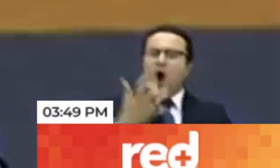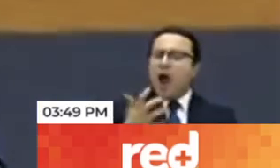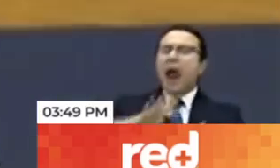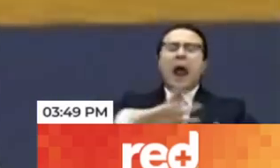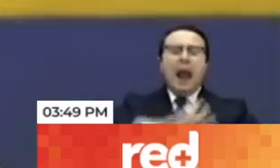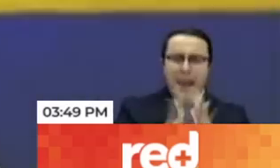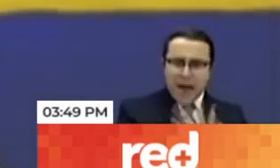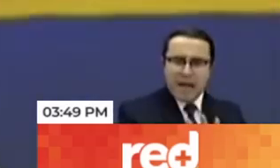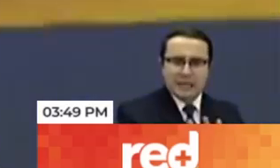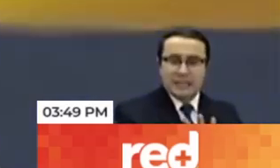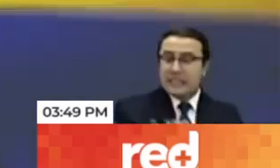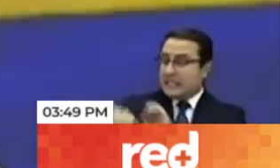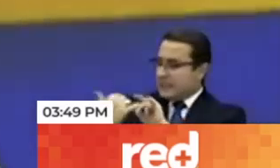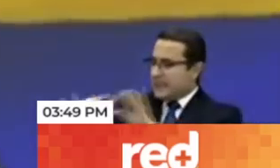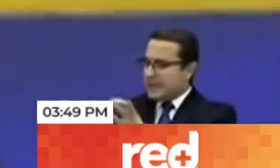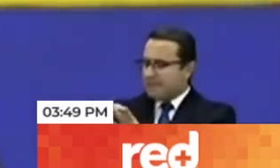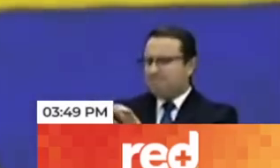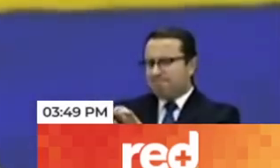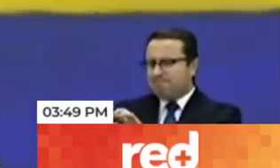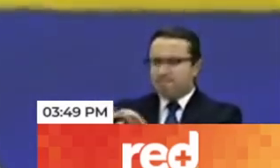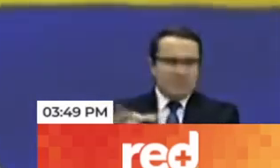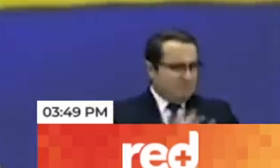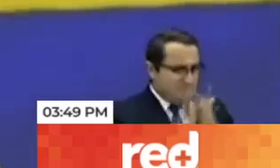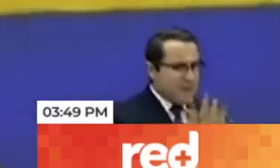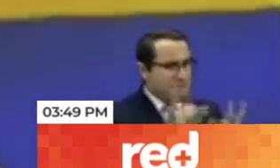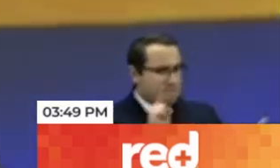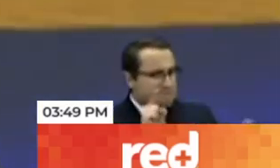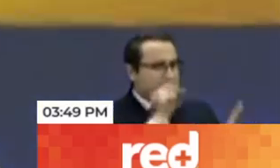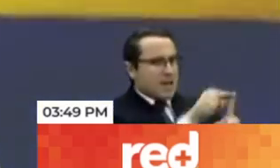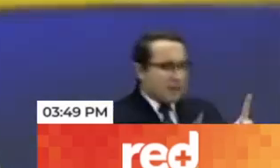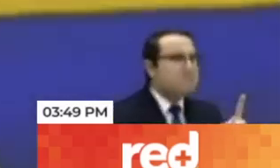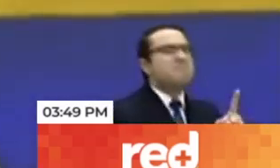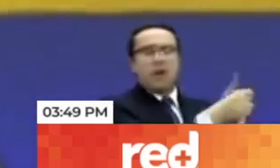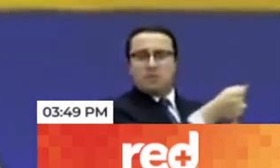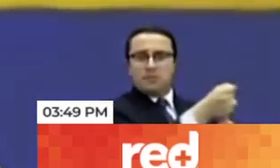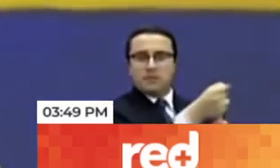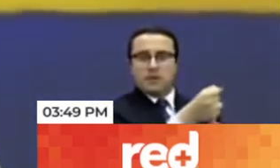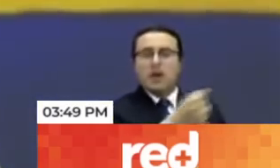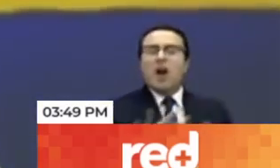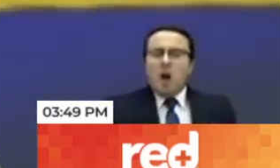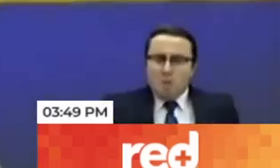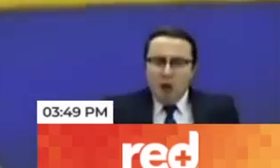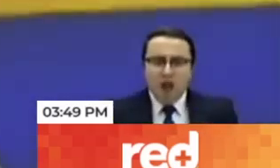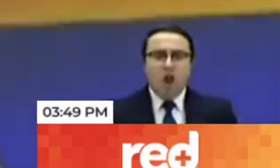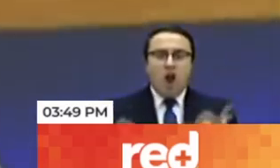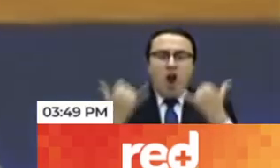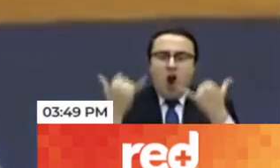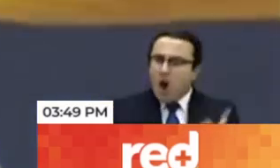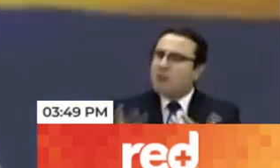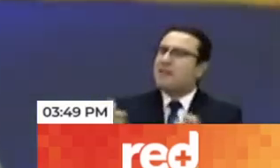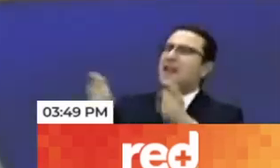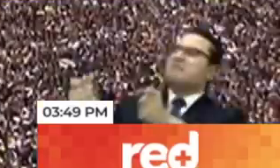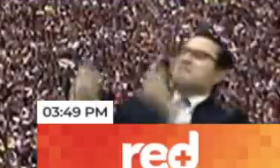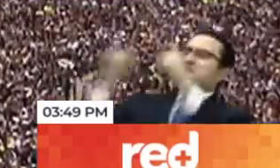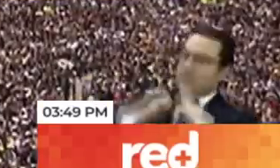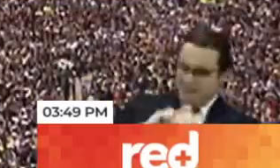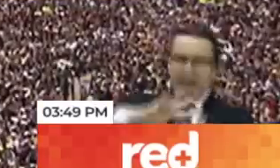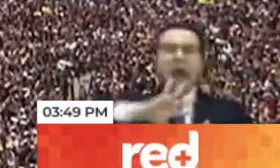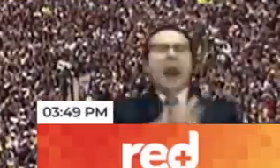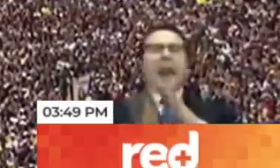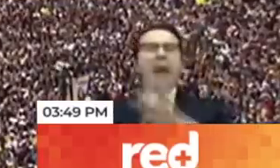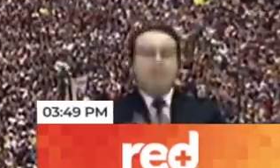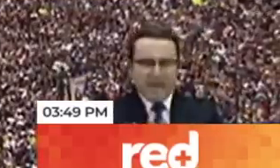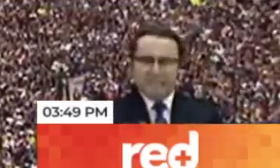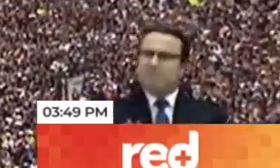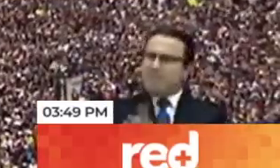a pesar de la guerra. Por eso venimos hoy también a defender ese legado de la paz. Y venimos